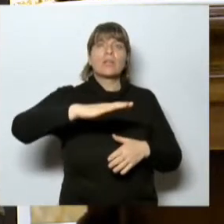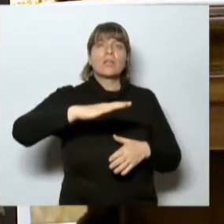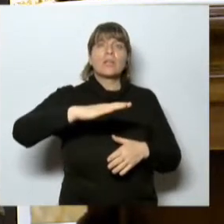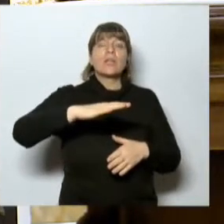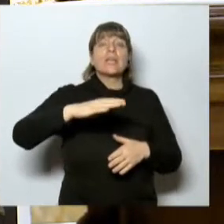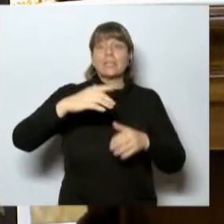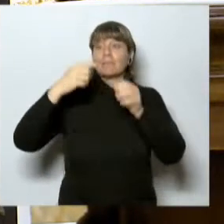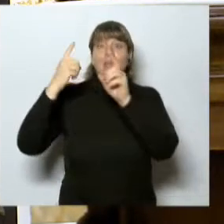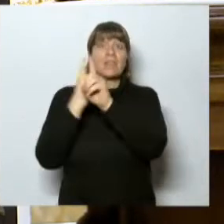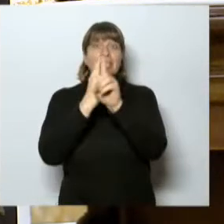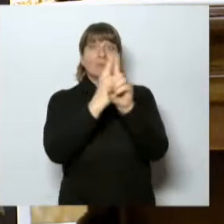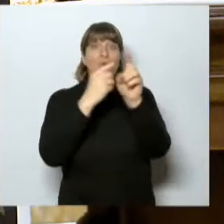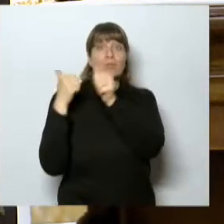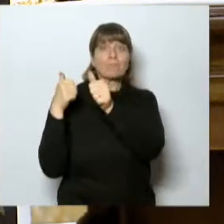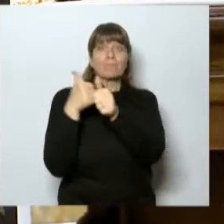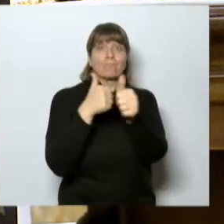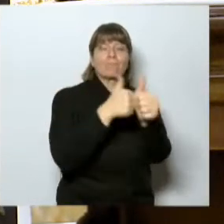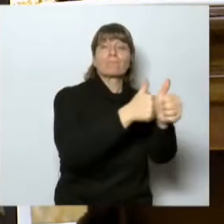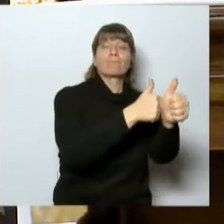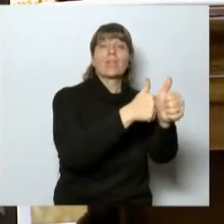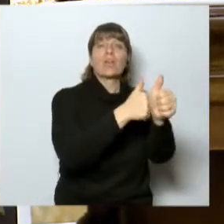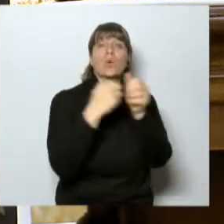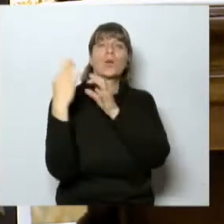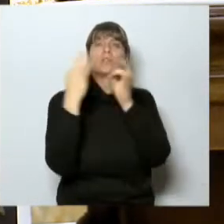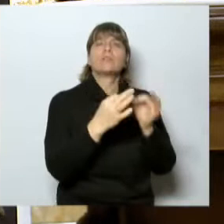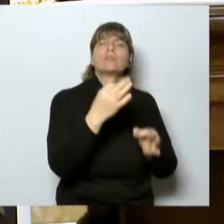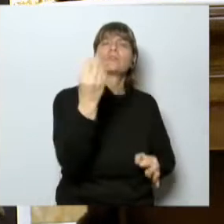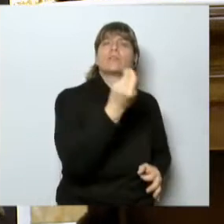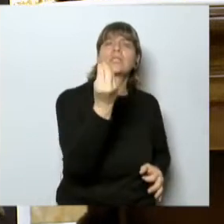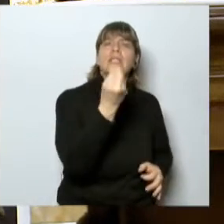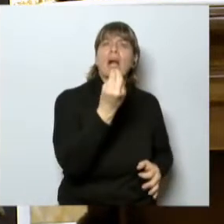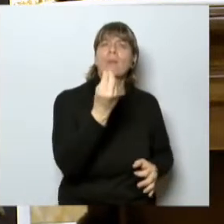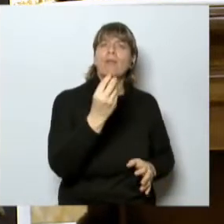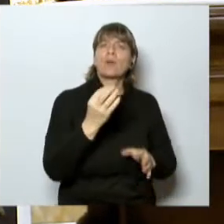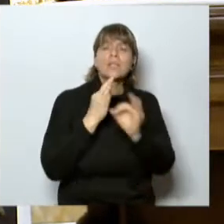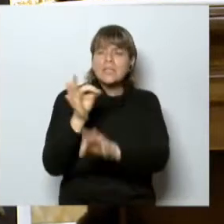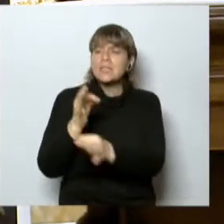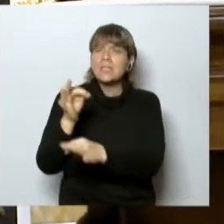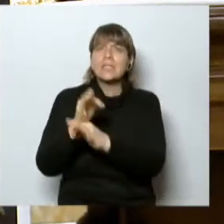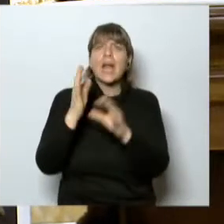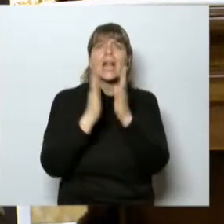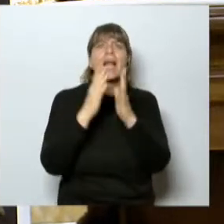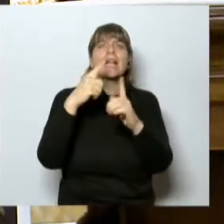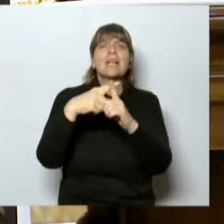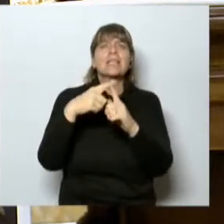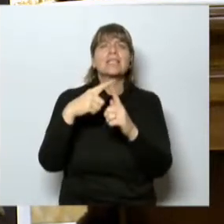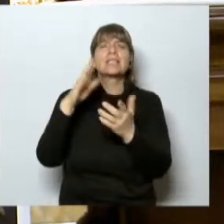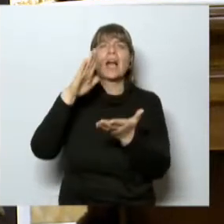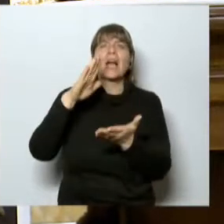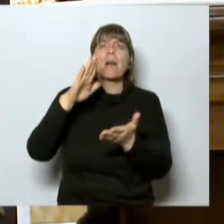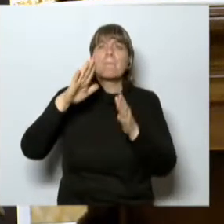seguido de sus discípulos. Cuando llegó el sábado, comenzó a enseñar en la sinagoga y